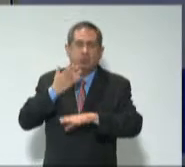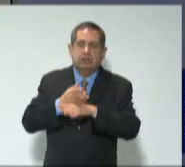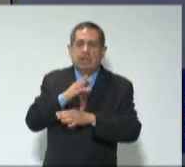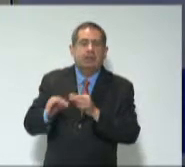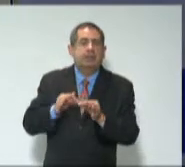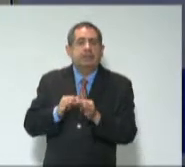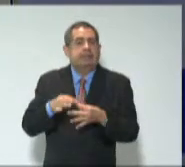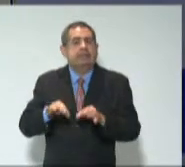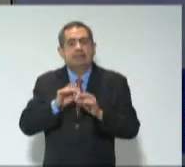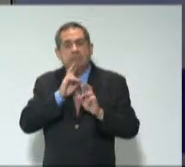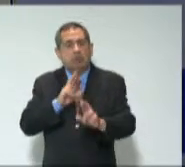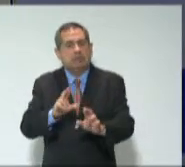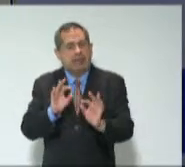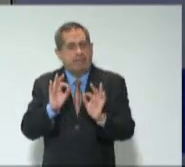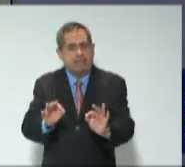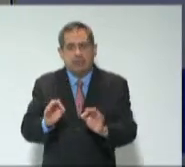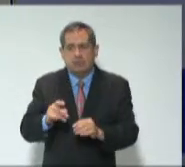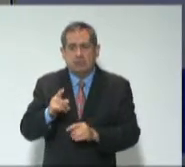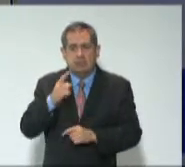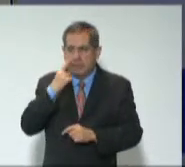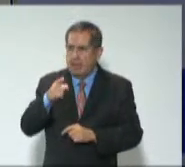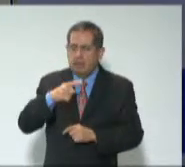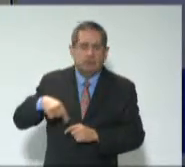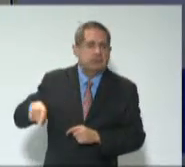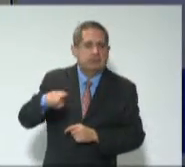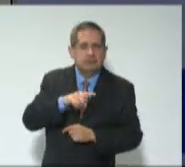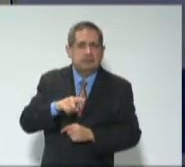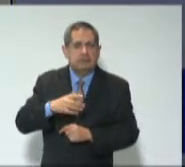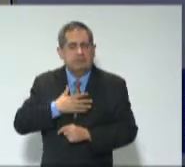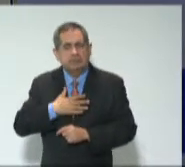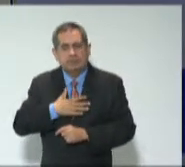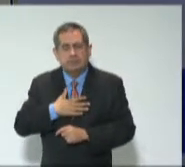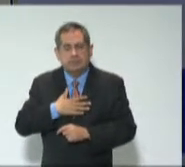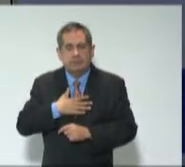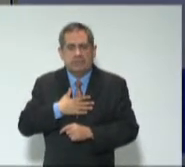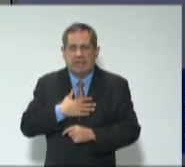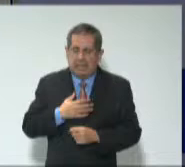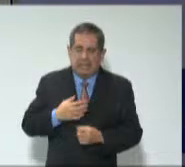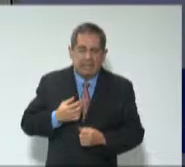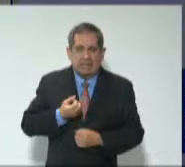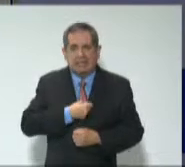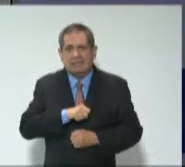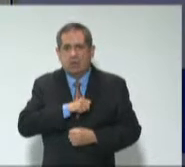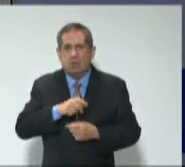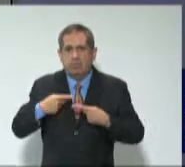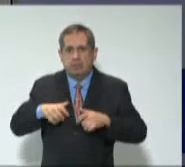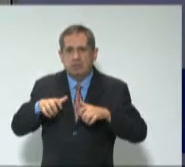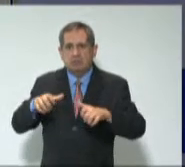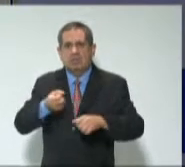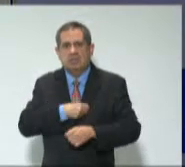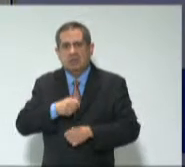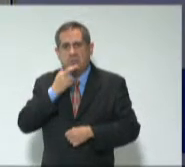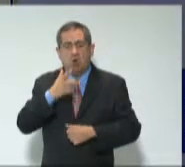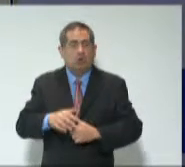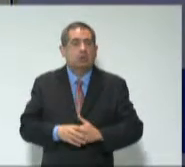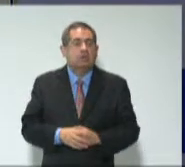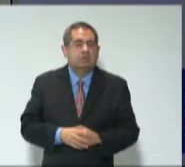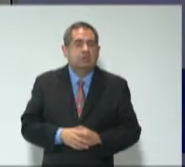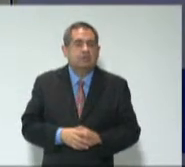oportuna y la recuperación de nuestra salud pública